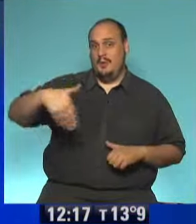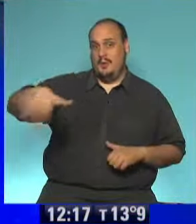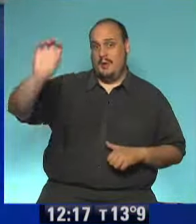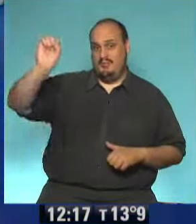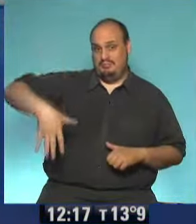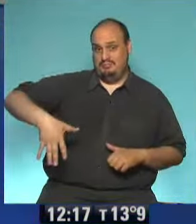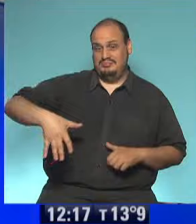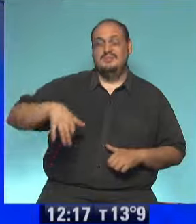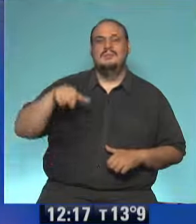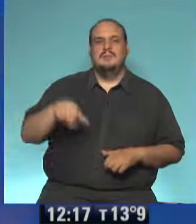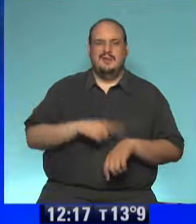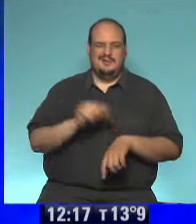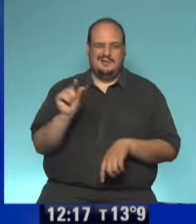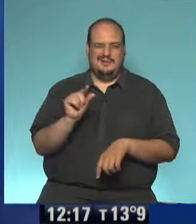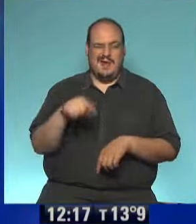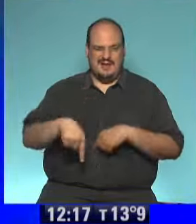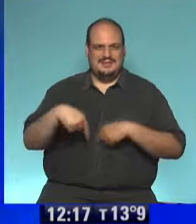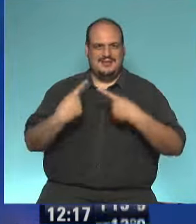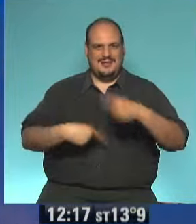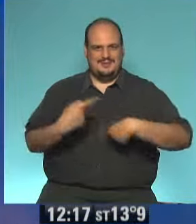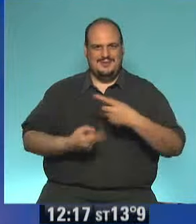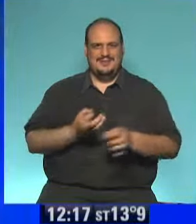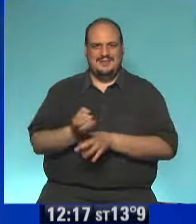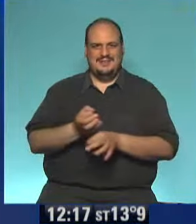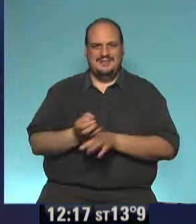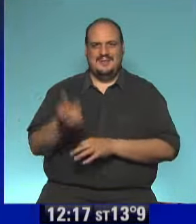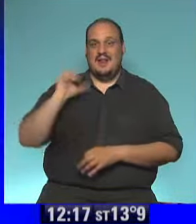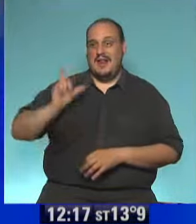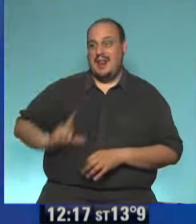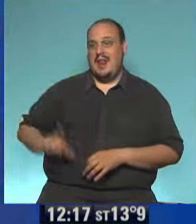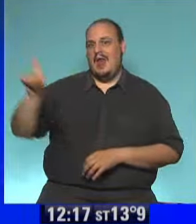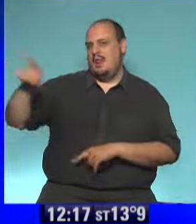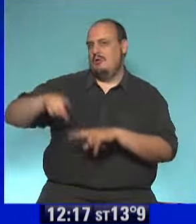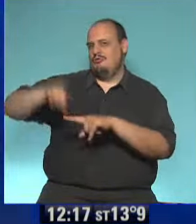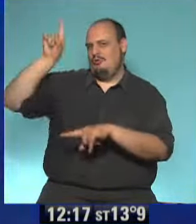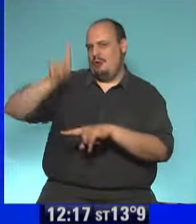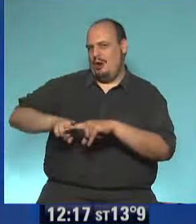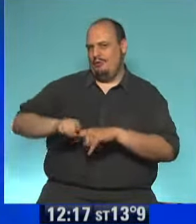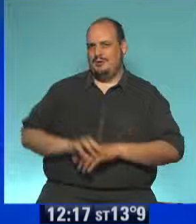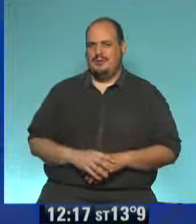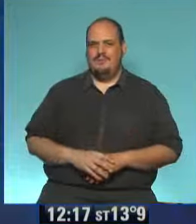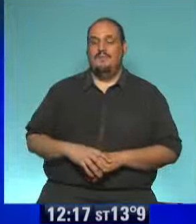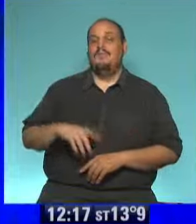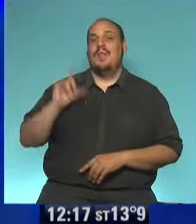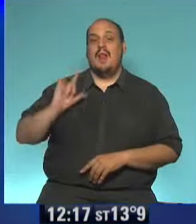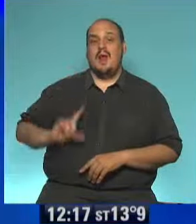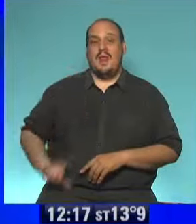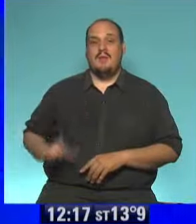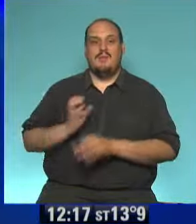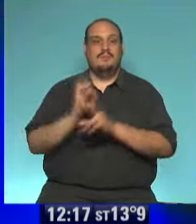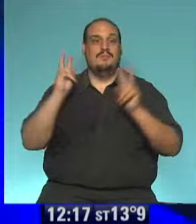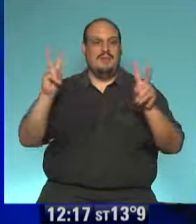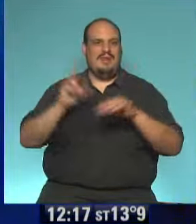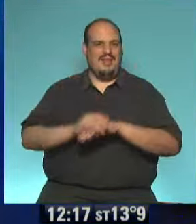llegar. Seguimos educando. Lara es la number one. Lara, maestra